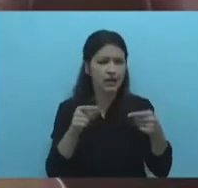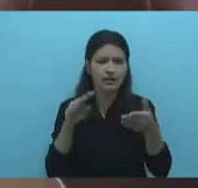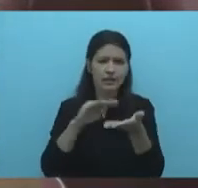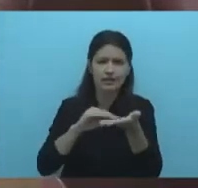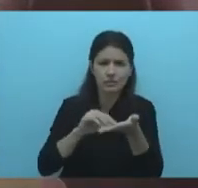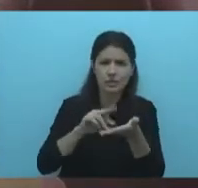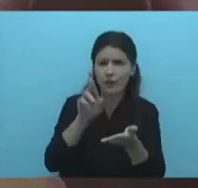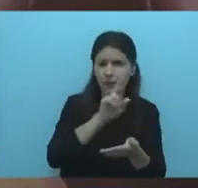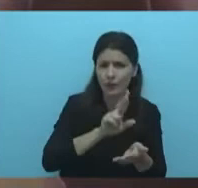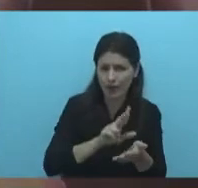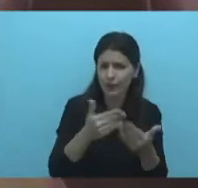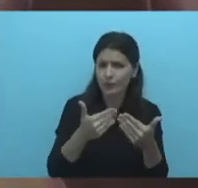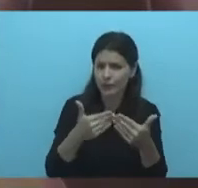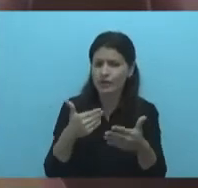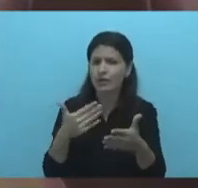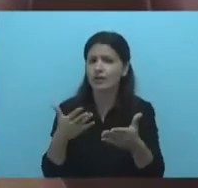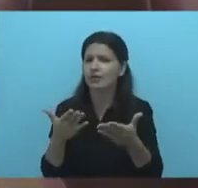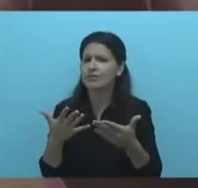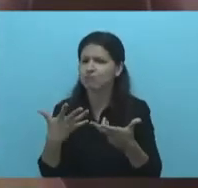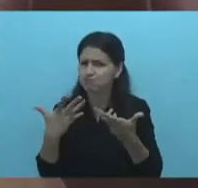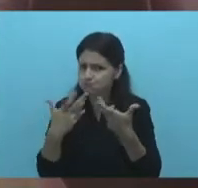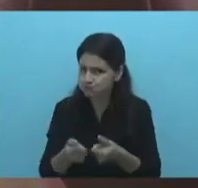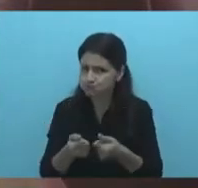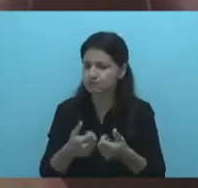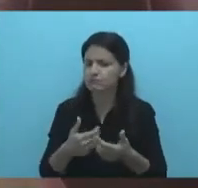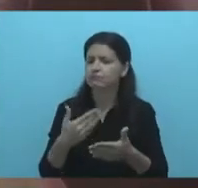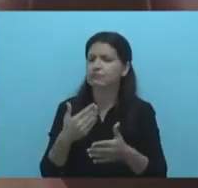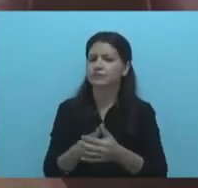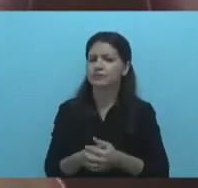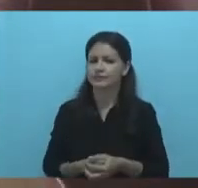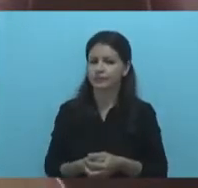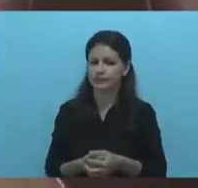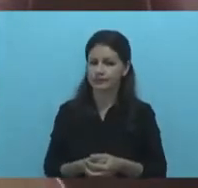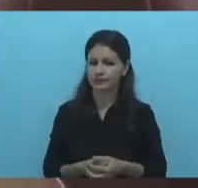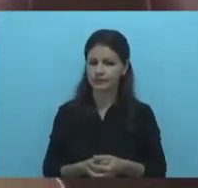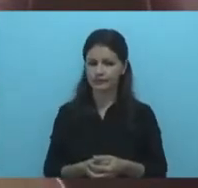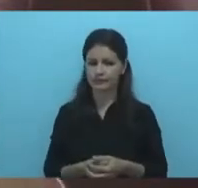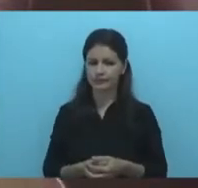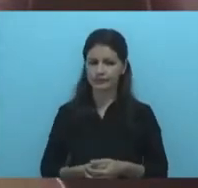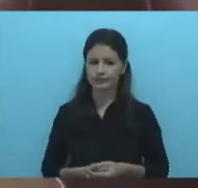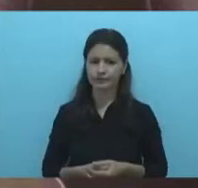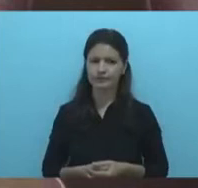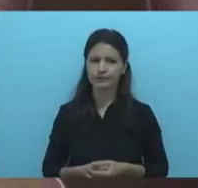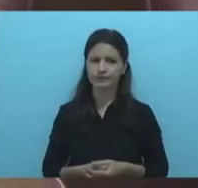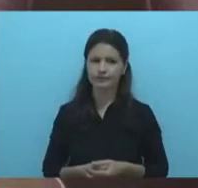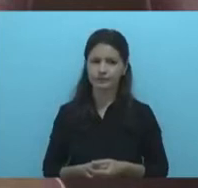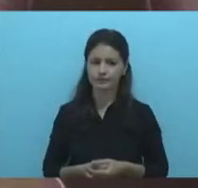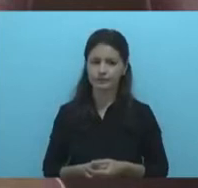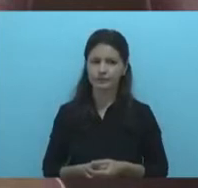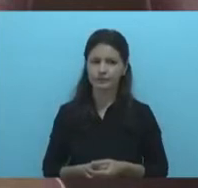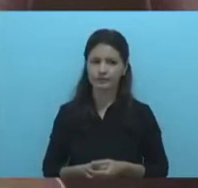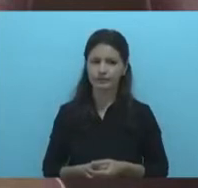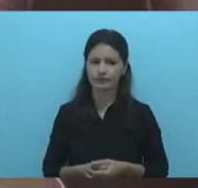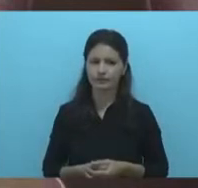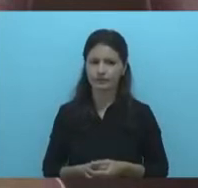esta Cámara se mostraron siempre sensibles y le dieron tratamiento y